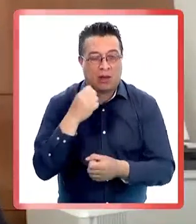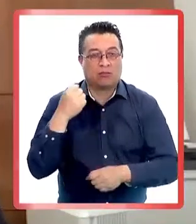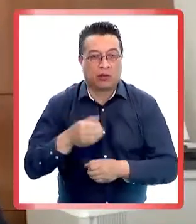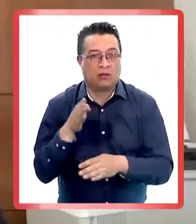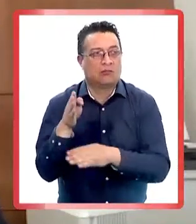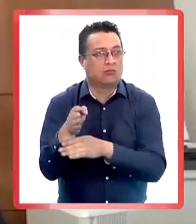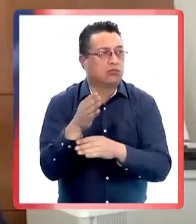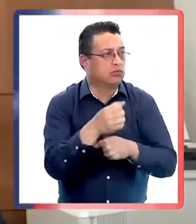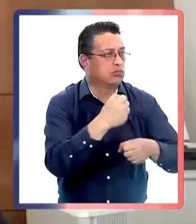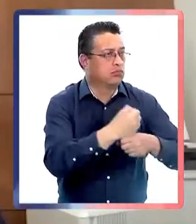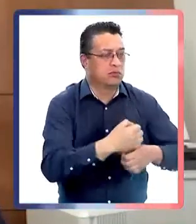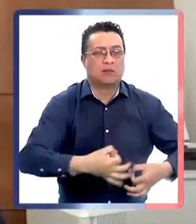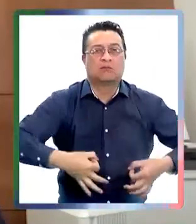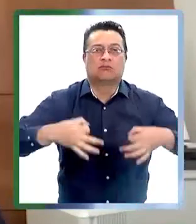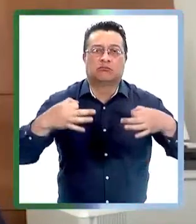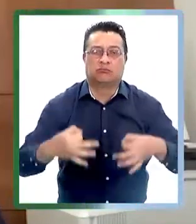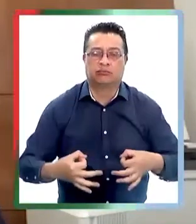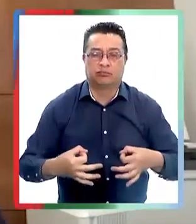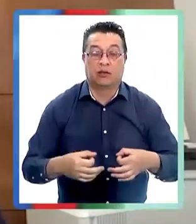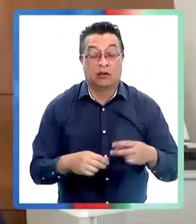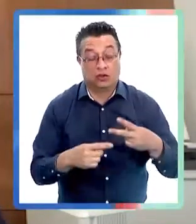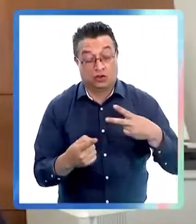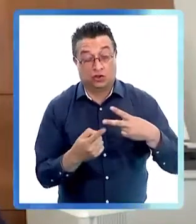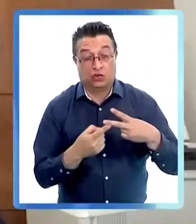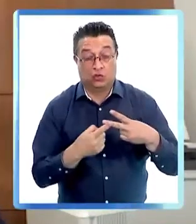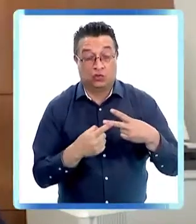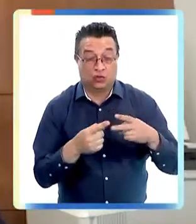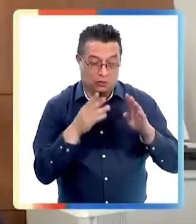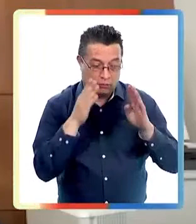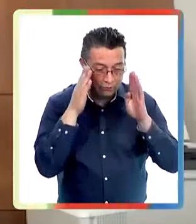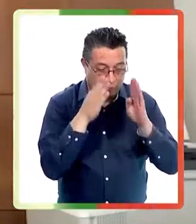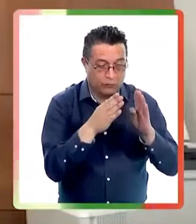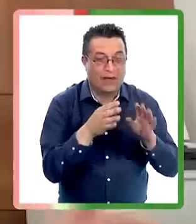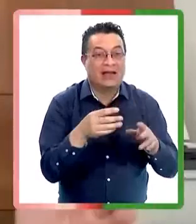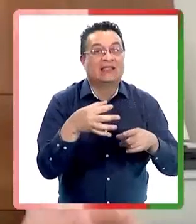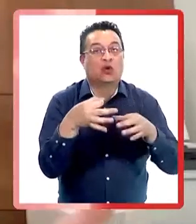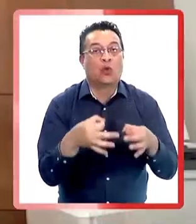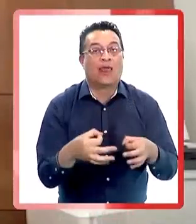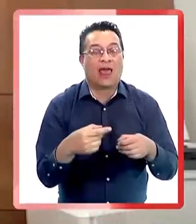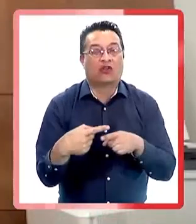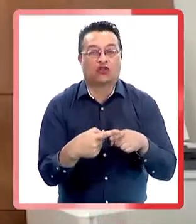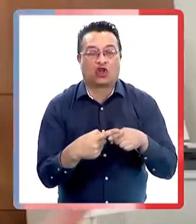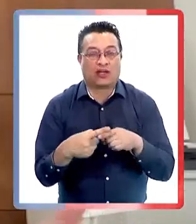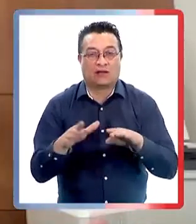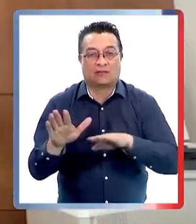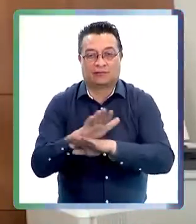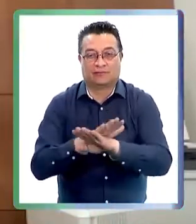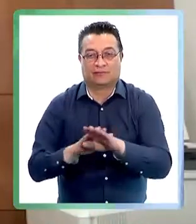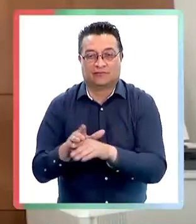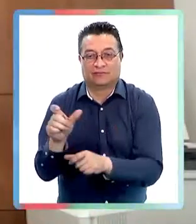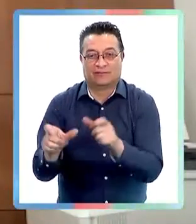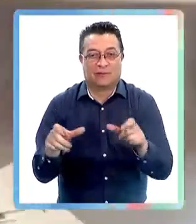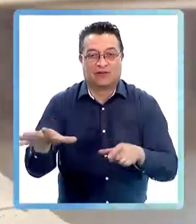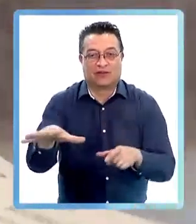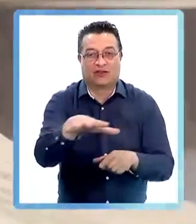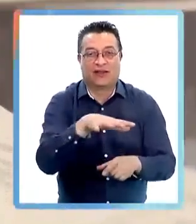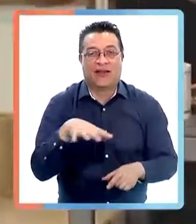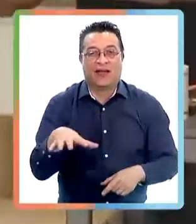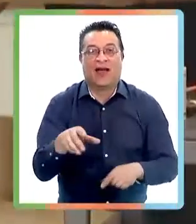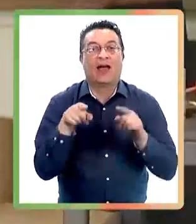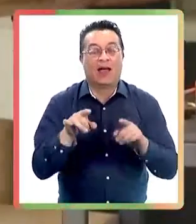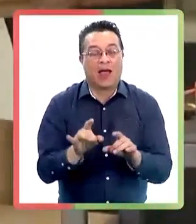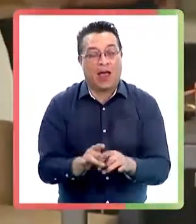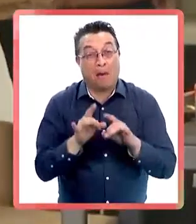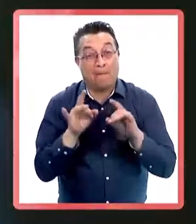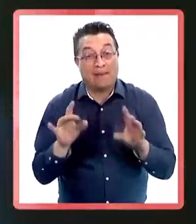hacer patrullajes más efectivos. En segundo lugar, con un foco puesto en la seguridad social, en la protección social,